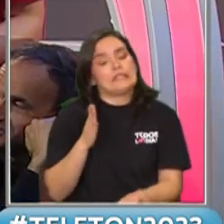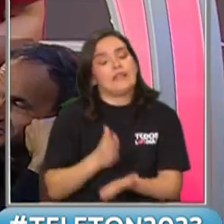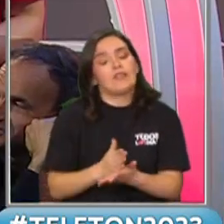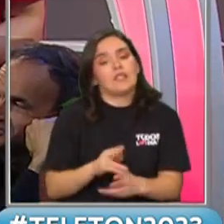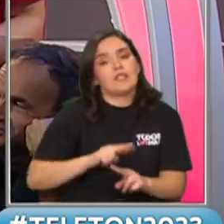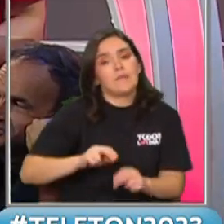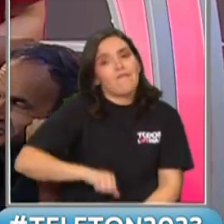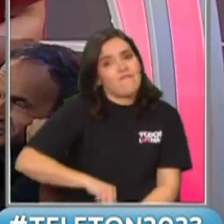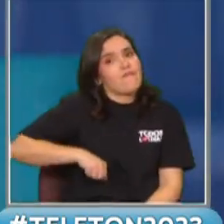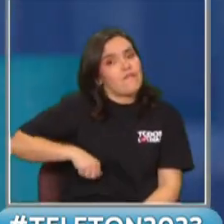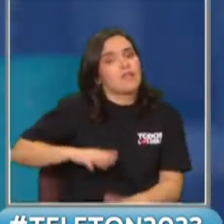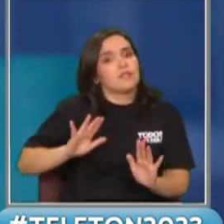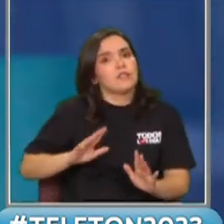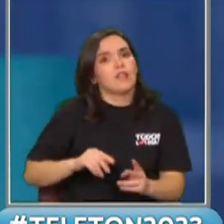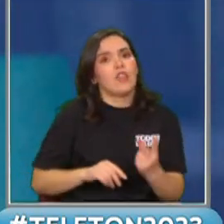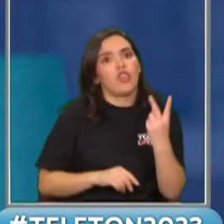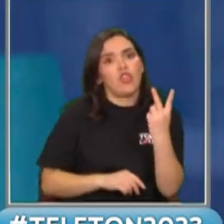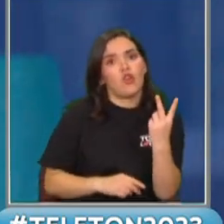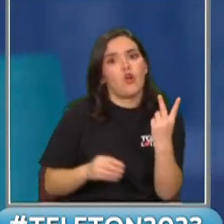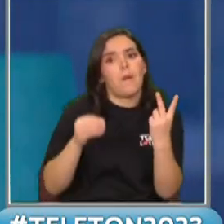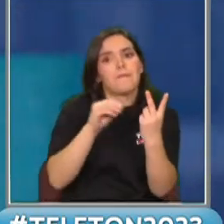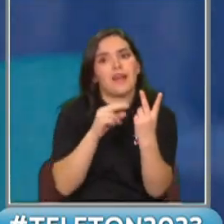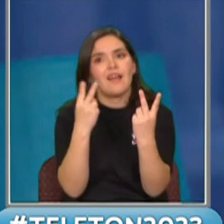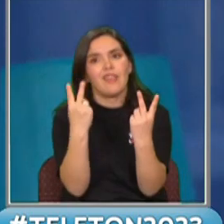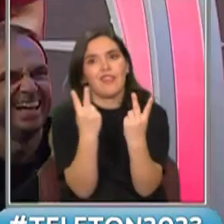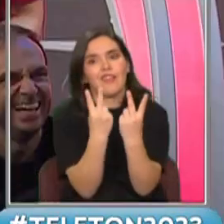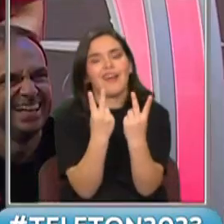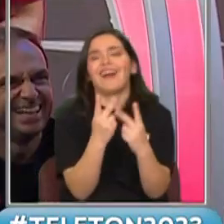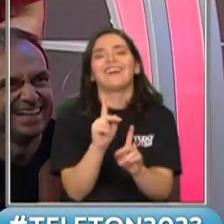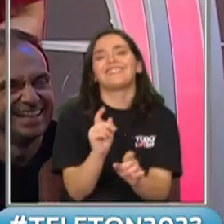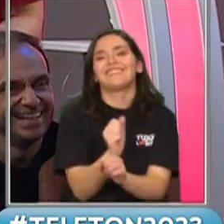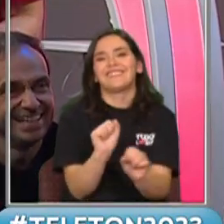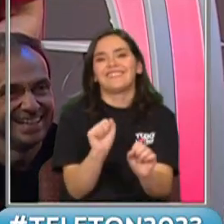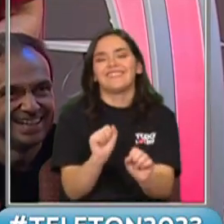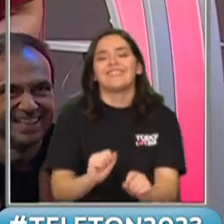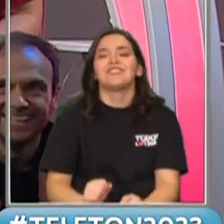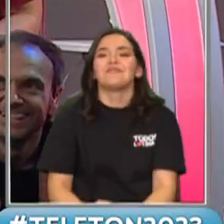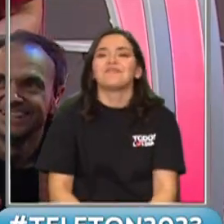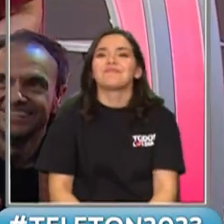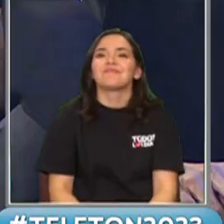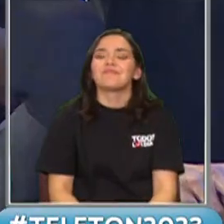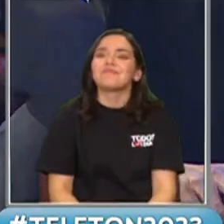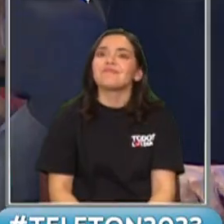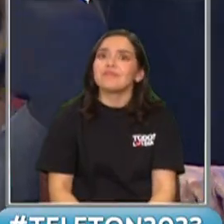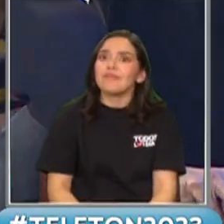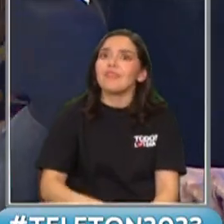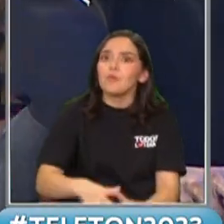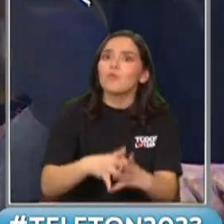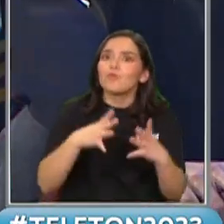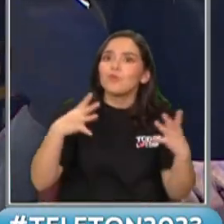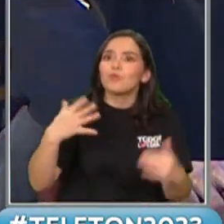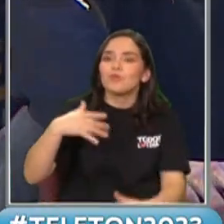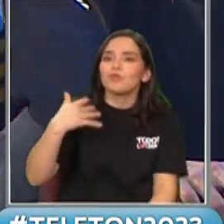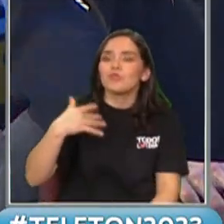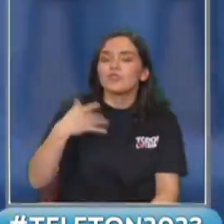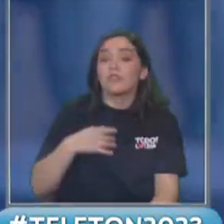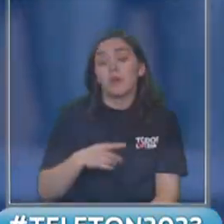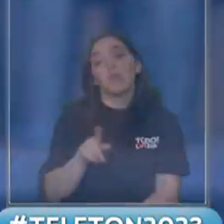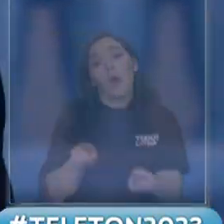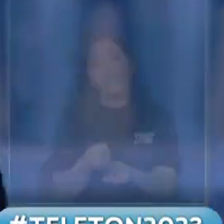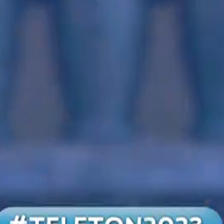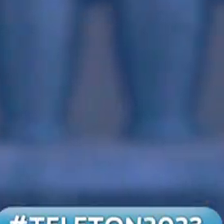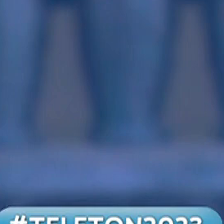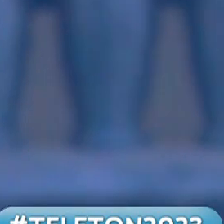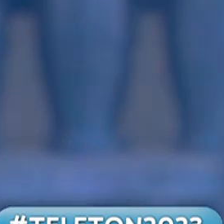Sí doss más dos más Ah no eh Caleta qué bacán igual es bonito tener